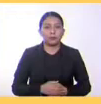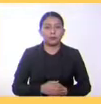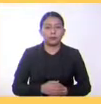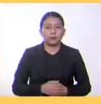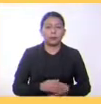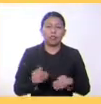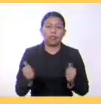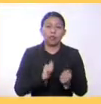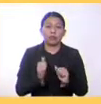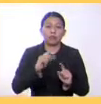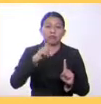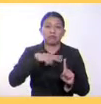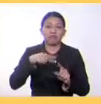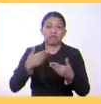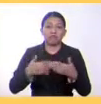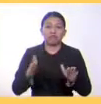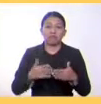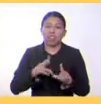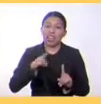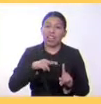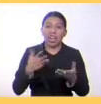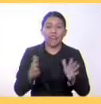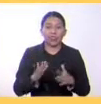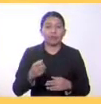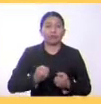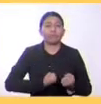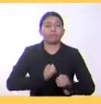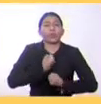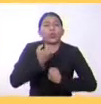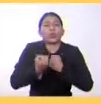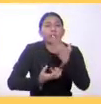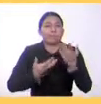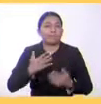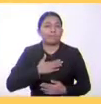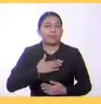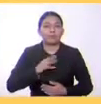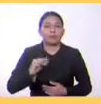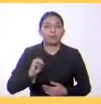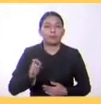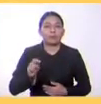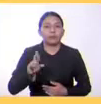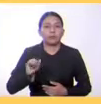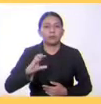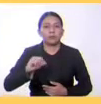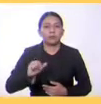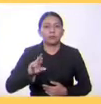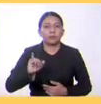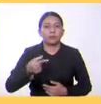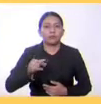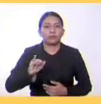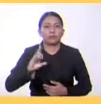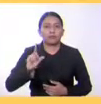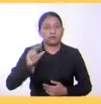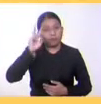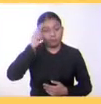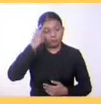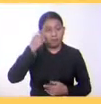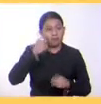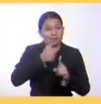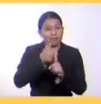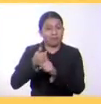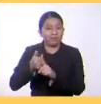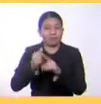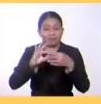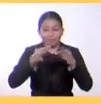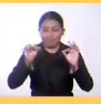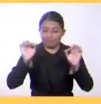Dependiendo de sus características, la poesía tiene una métrica rígida. Esto quiere decir que cada verso debe